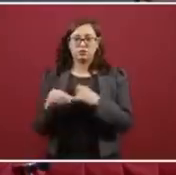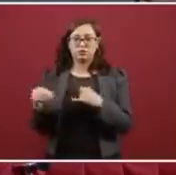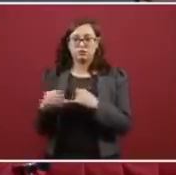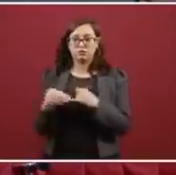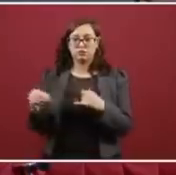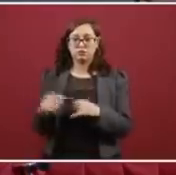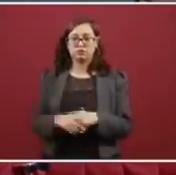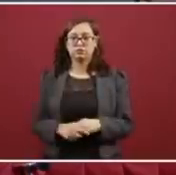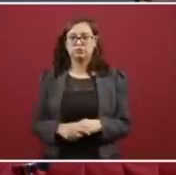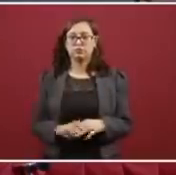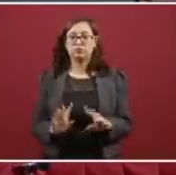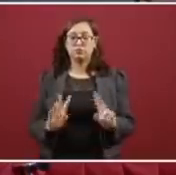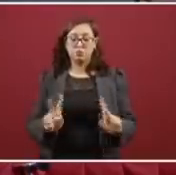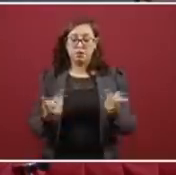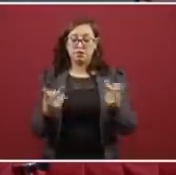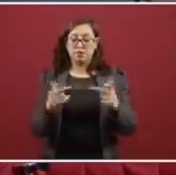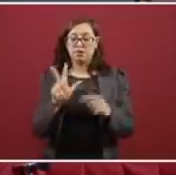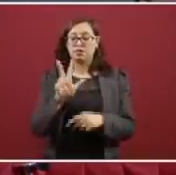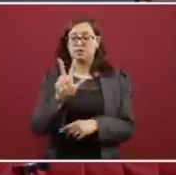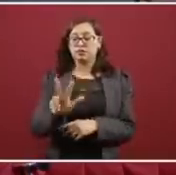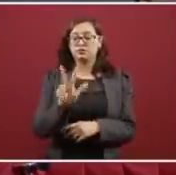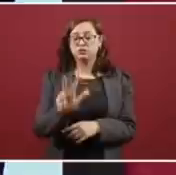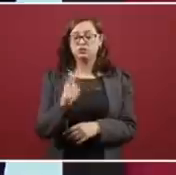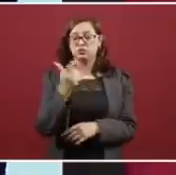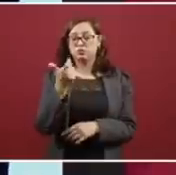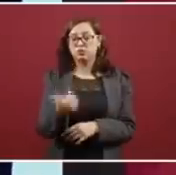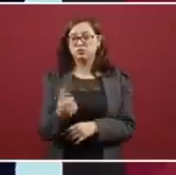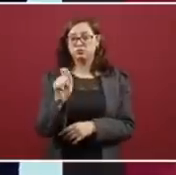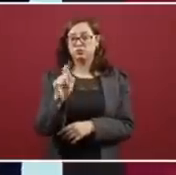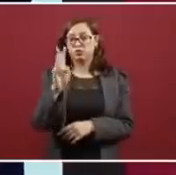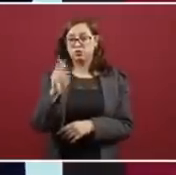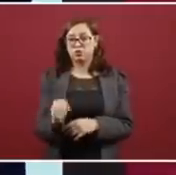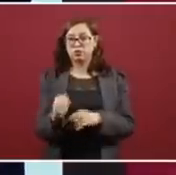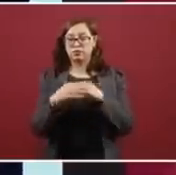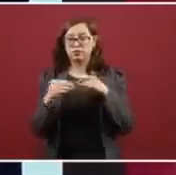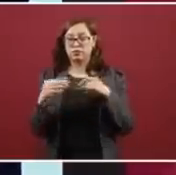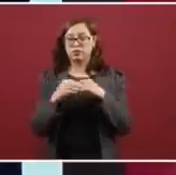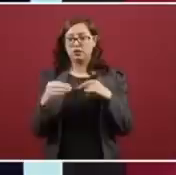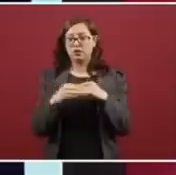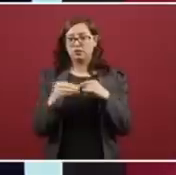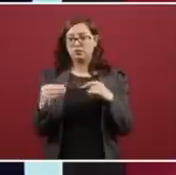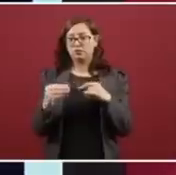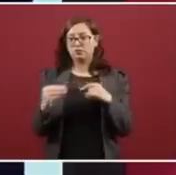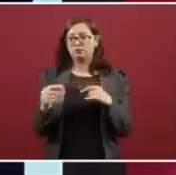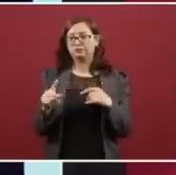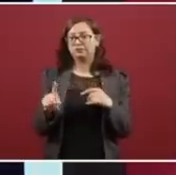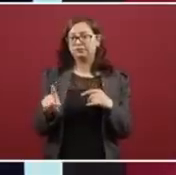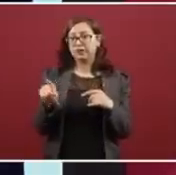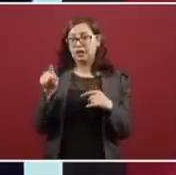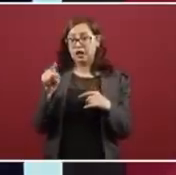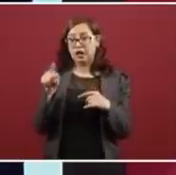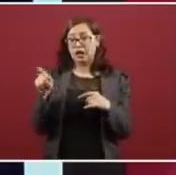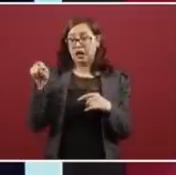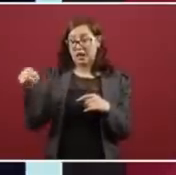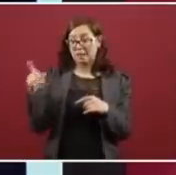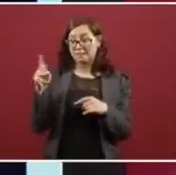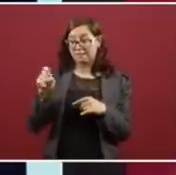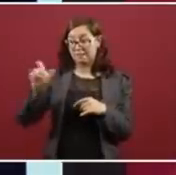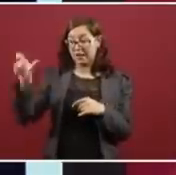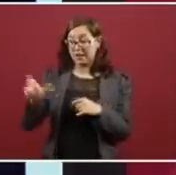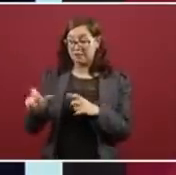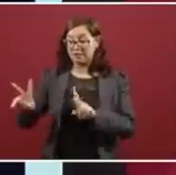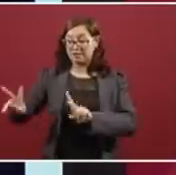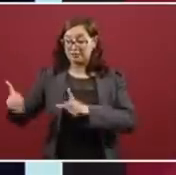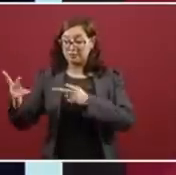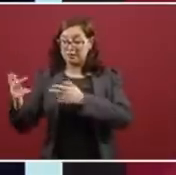precio de venta al público 18 pesos con 9 centavos vemos que el precio que ellos tienen en la estación de